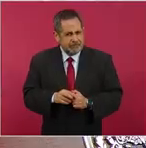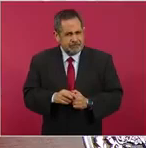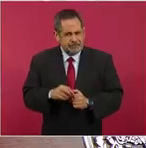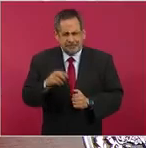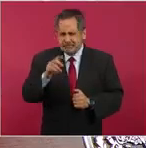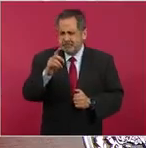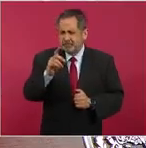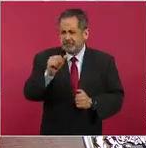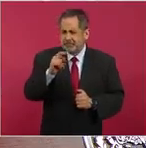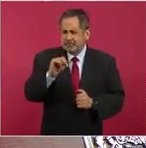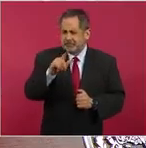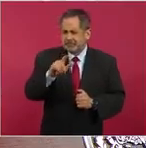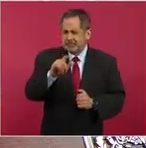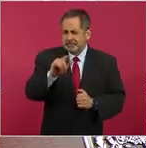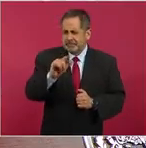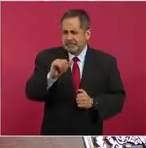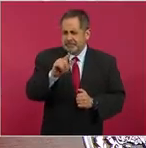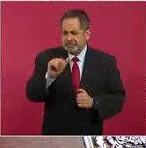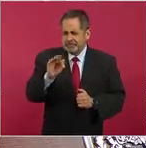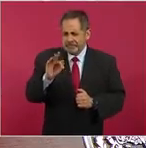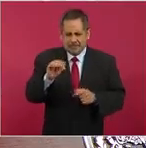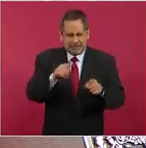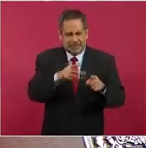Daniel Asaf debe tener.